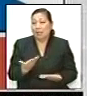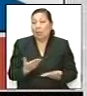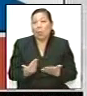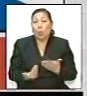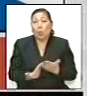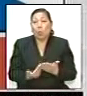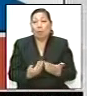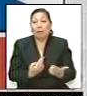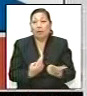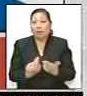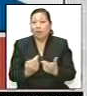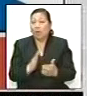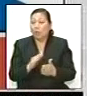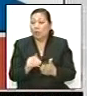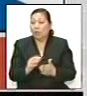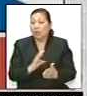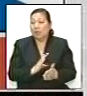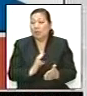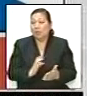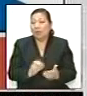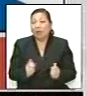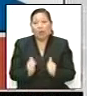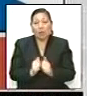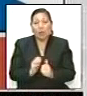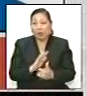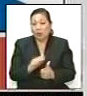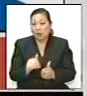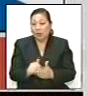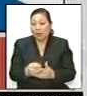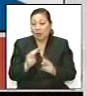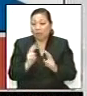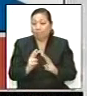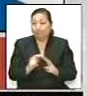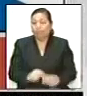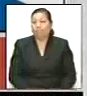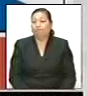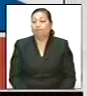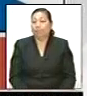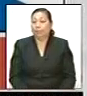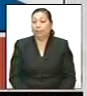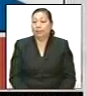nueva relación con todos los estados o con todos los estados observadores